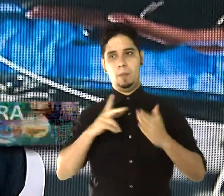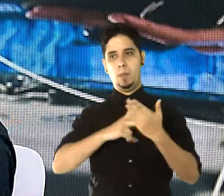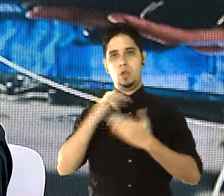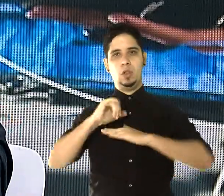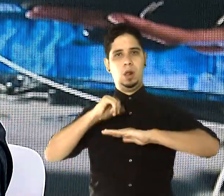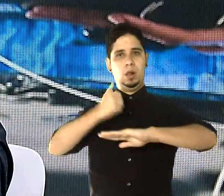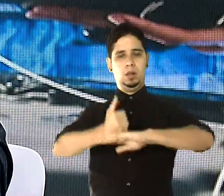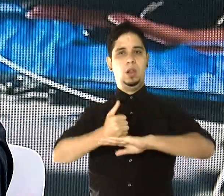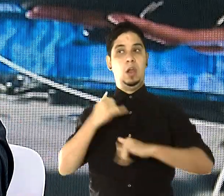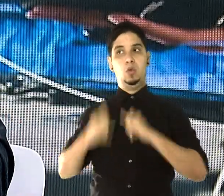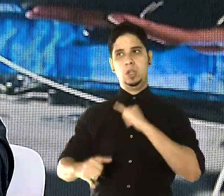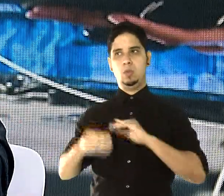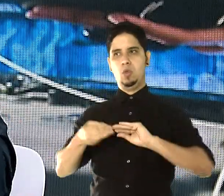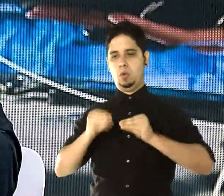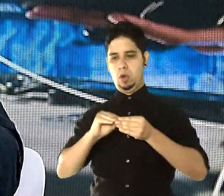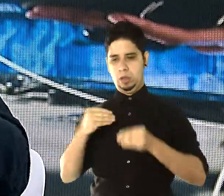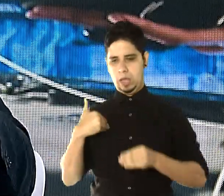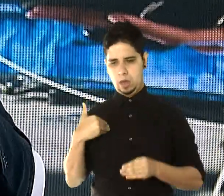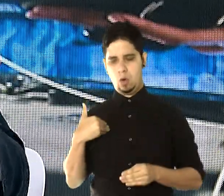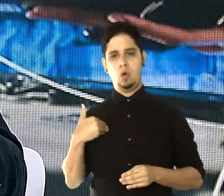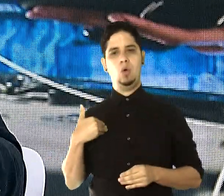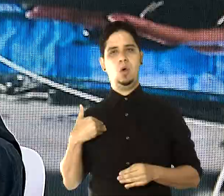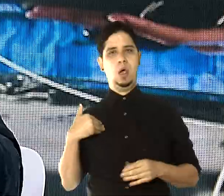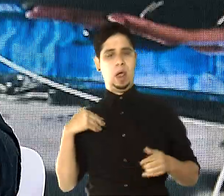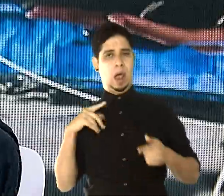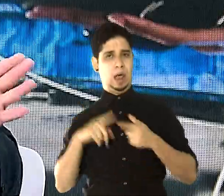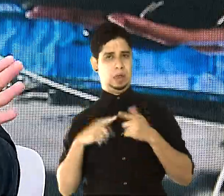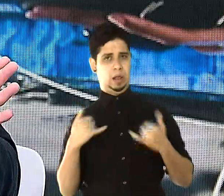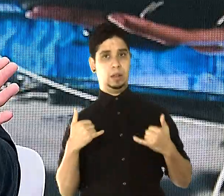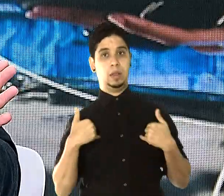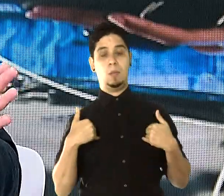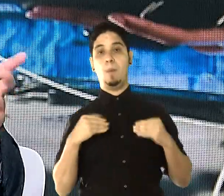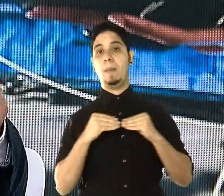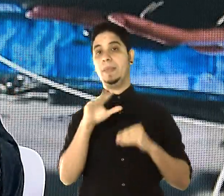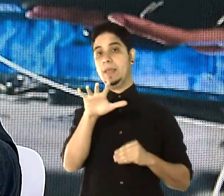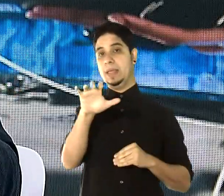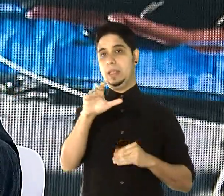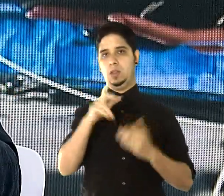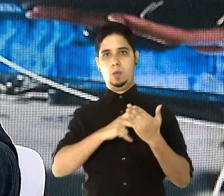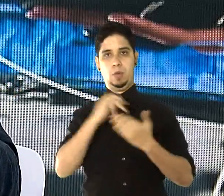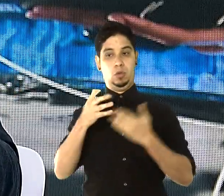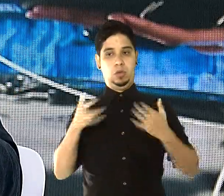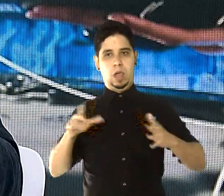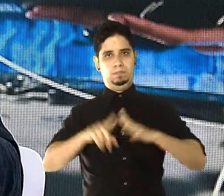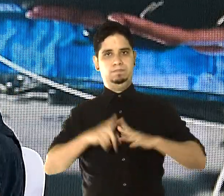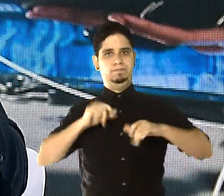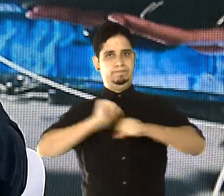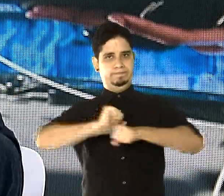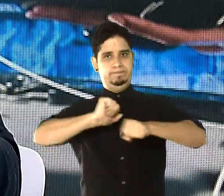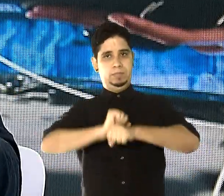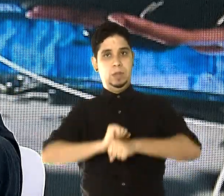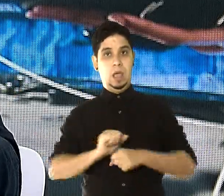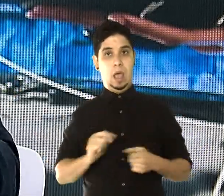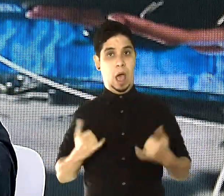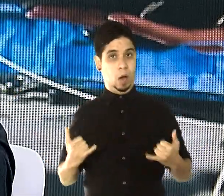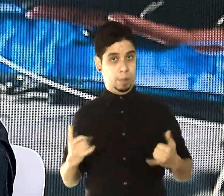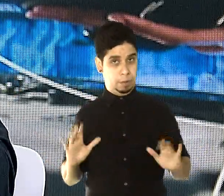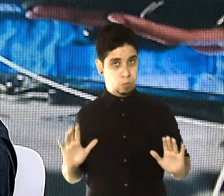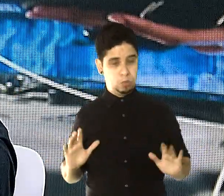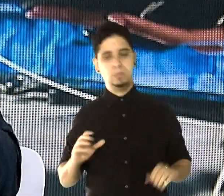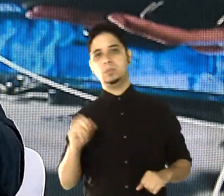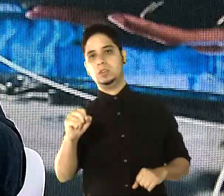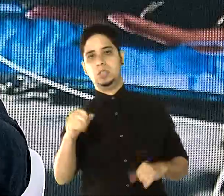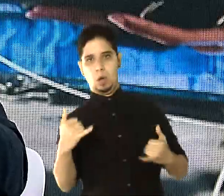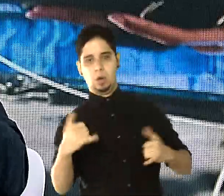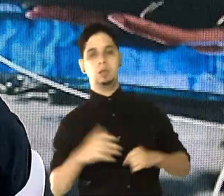El último número que yo tengo es que por lo menos ahora mismo hay más de 500 proyectos que están en construcción ahora mismo. En este momento, 500 en construcción, en